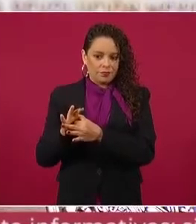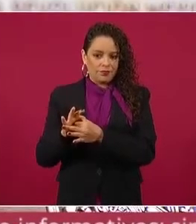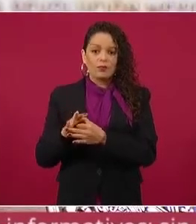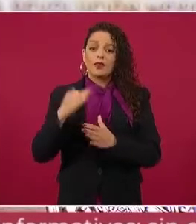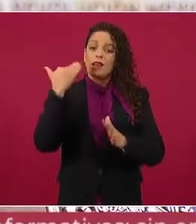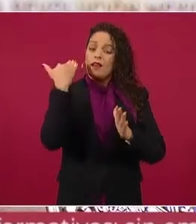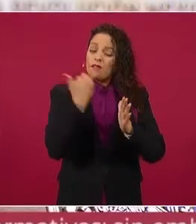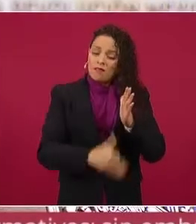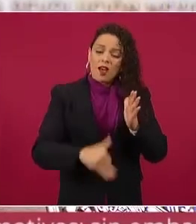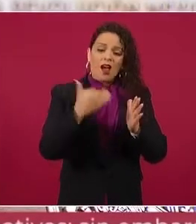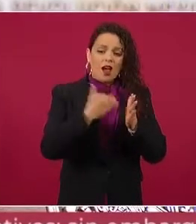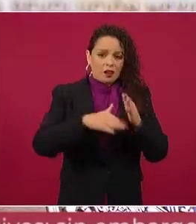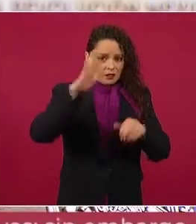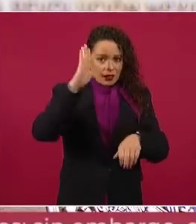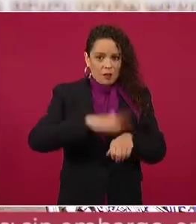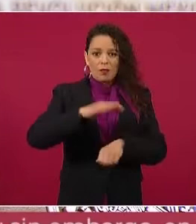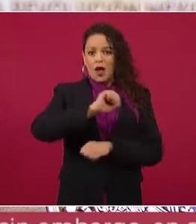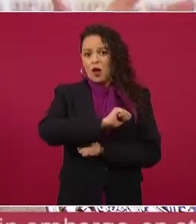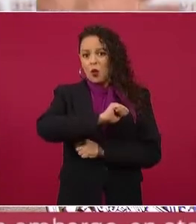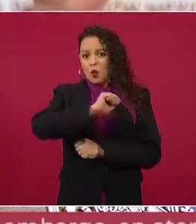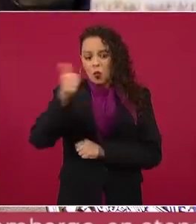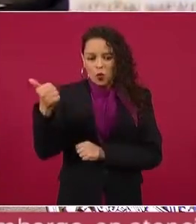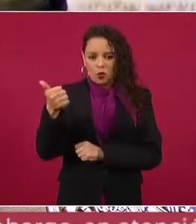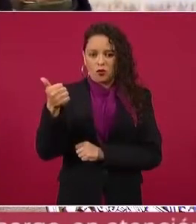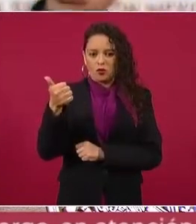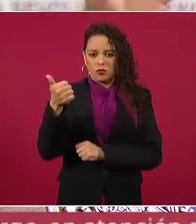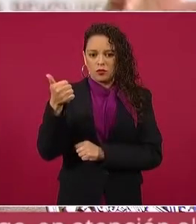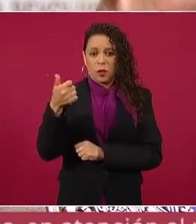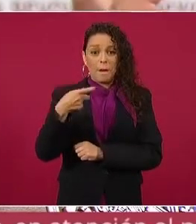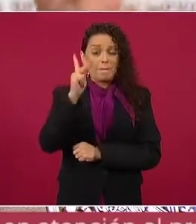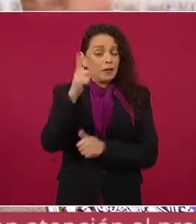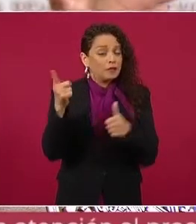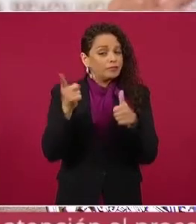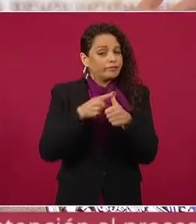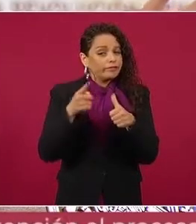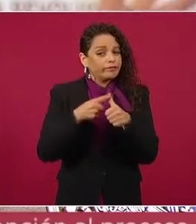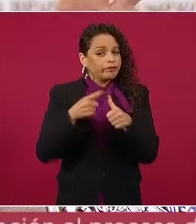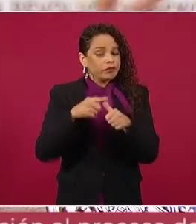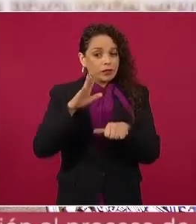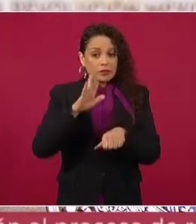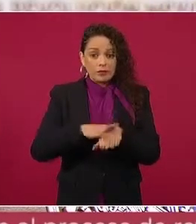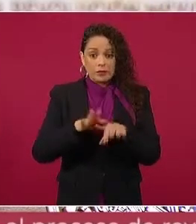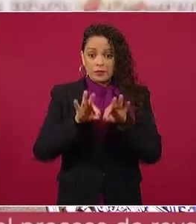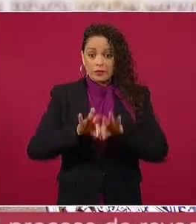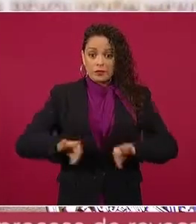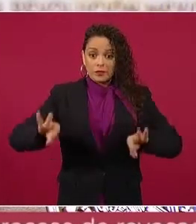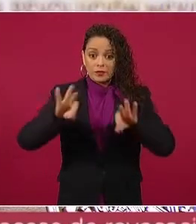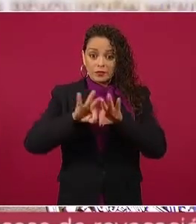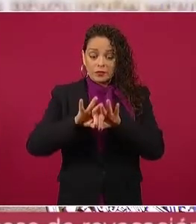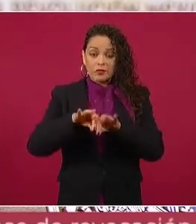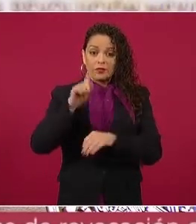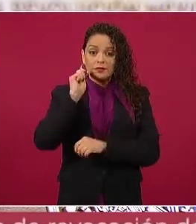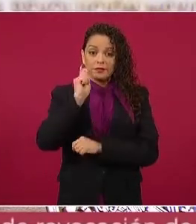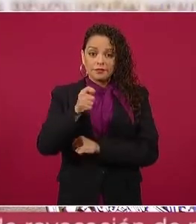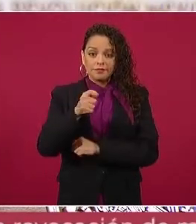pendientes, y el pendiente principal es la